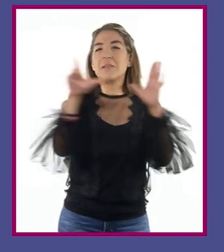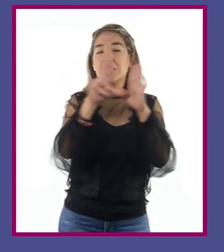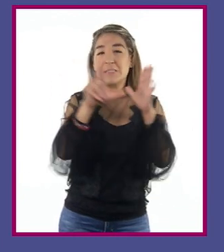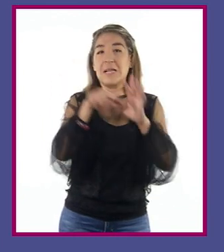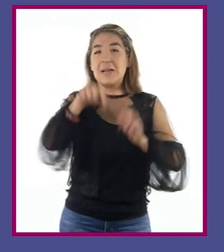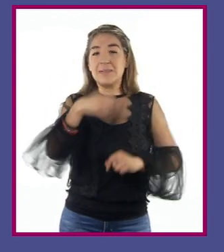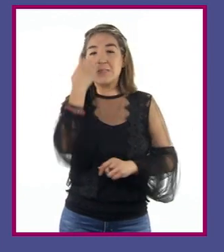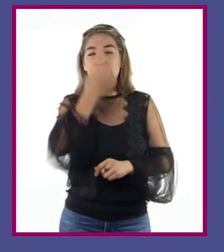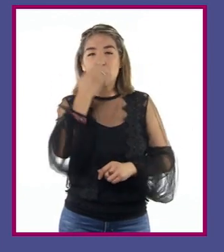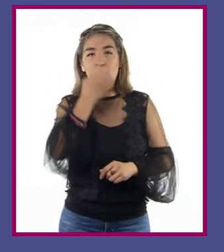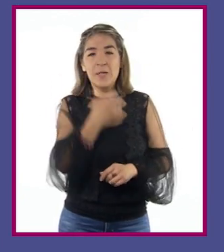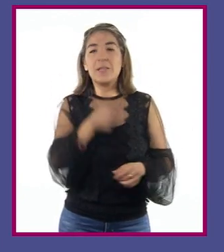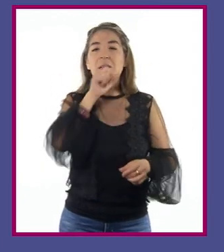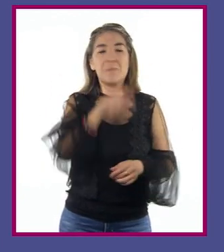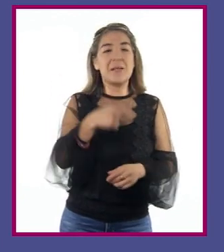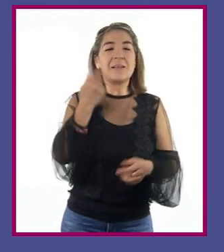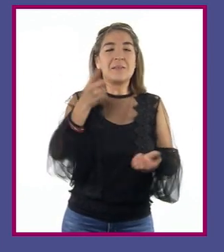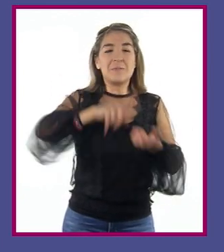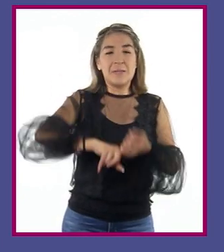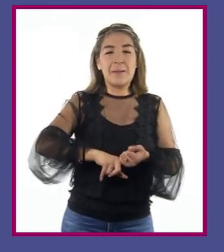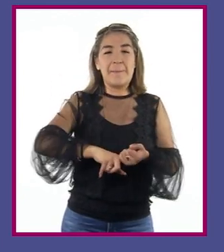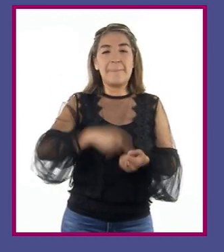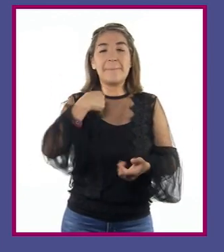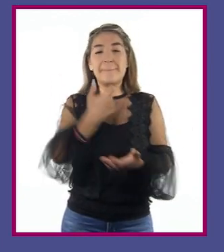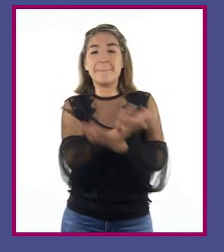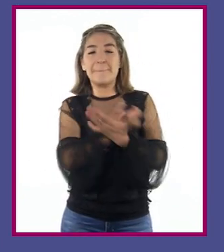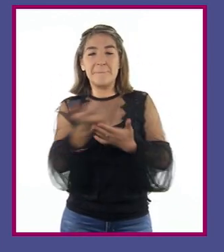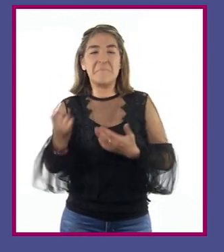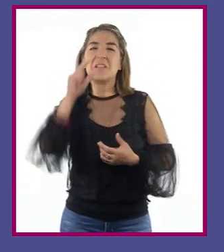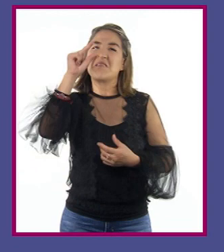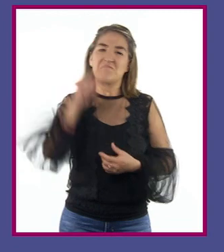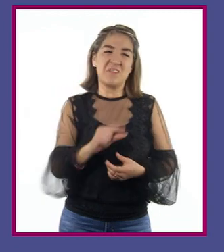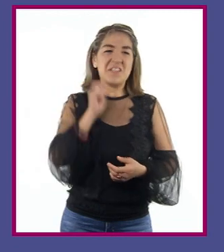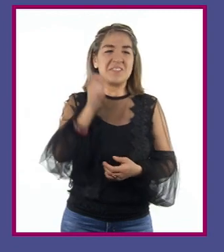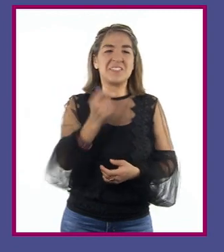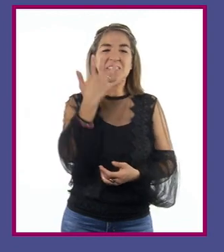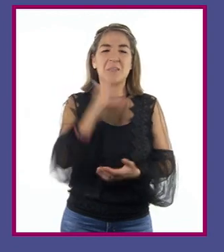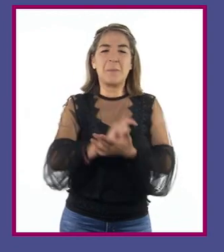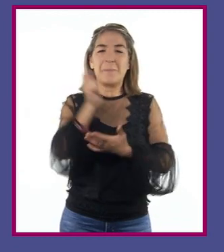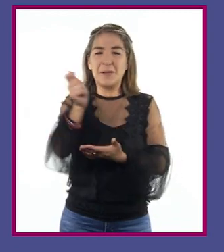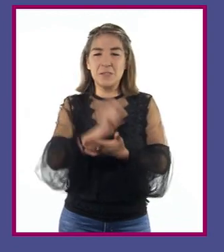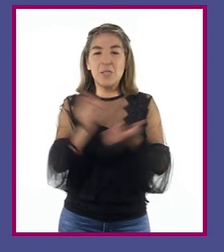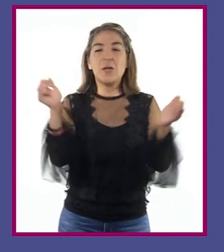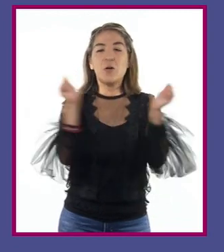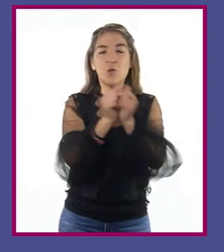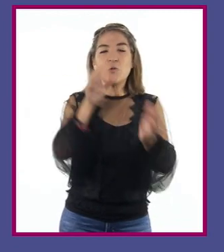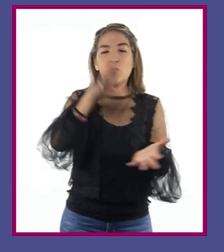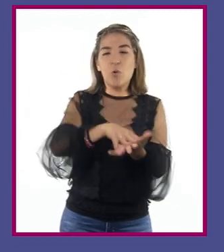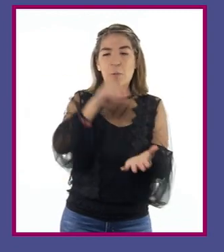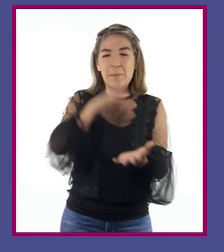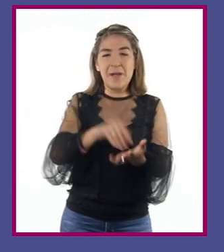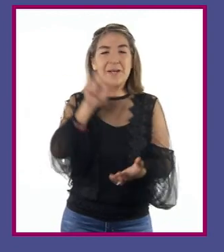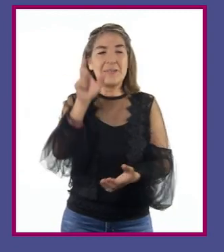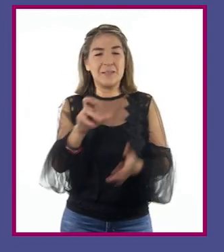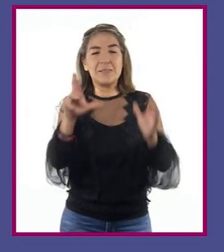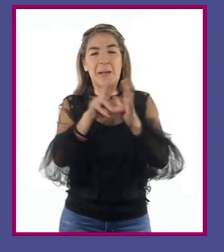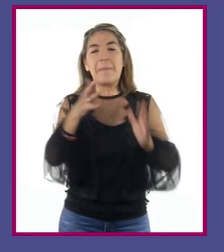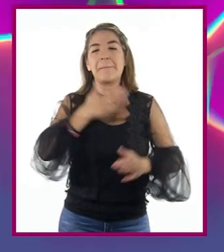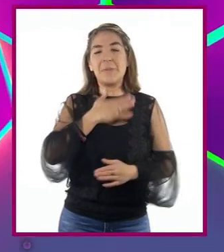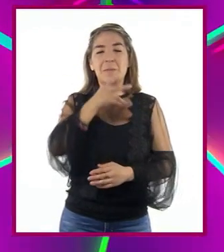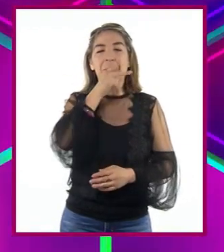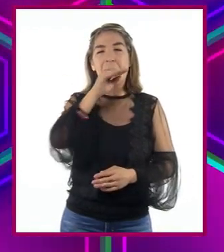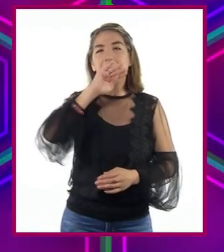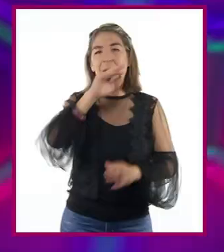los ingresos familiares son menores a 5 salarios mínimos. Anexo copia de credencial y comprobantes de nómina de mis